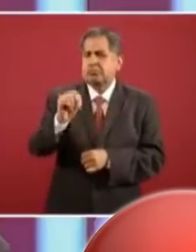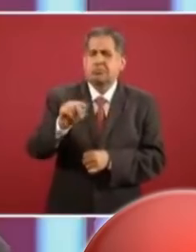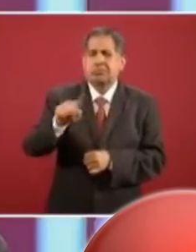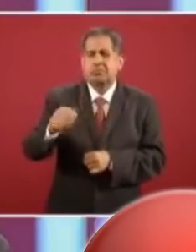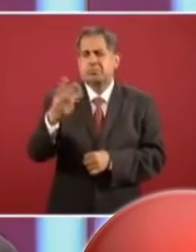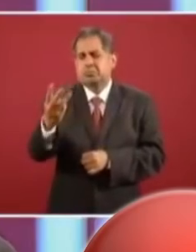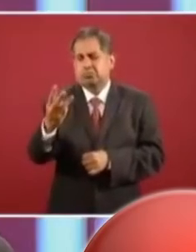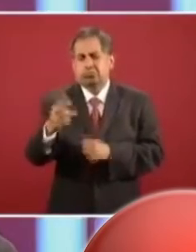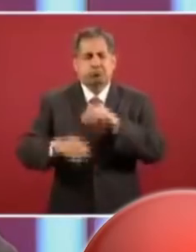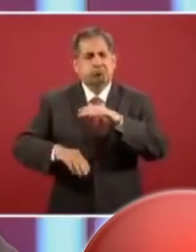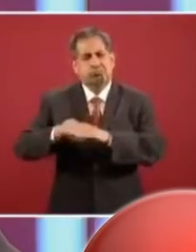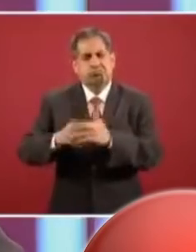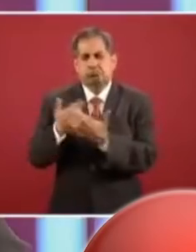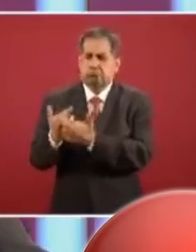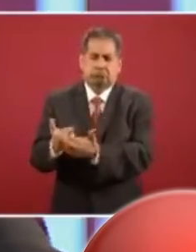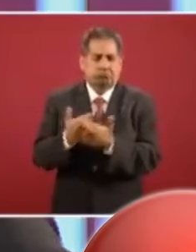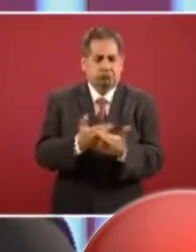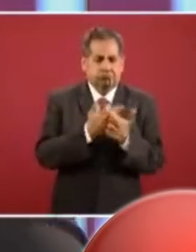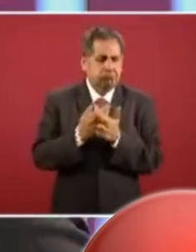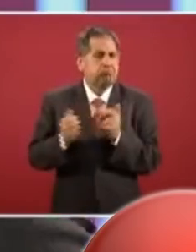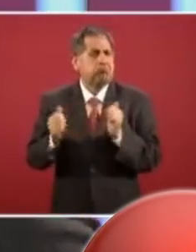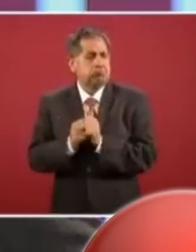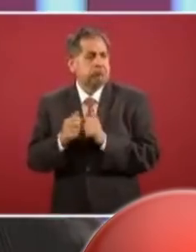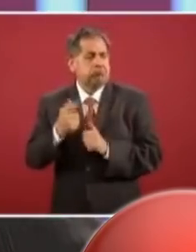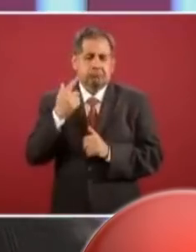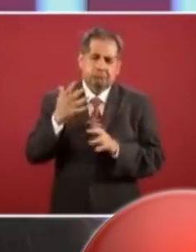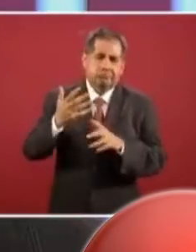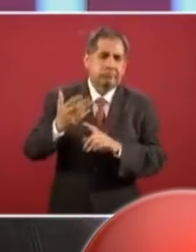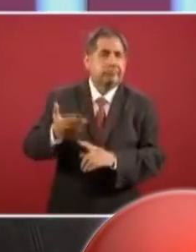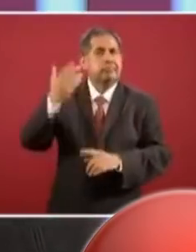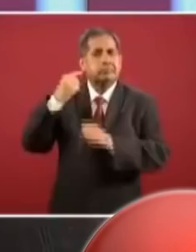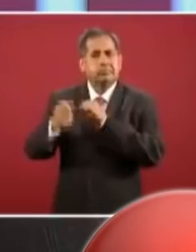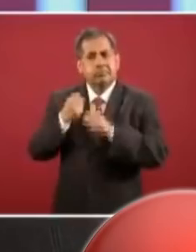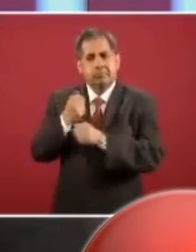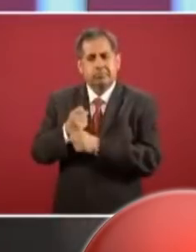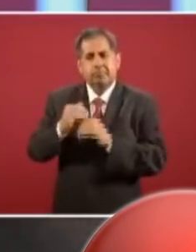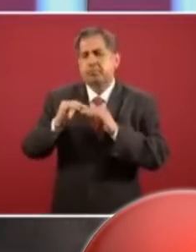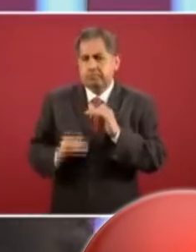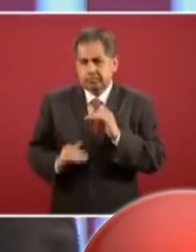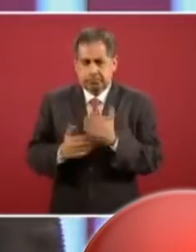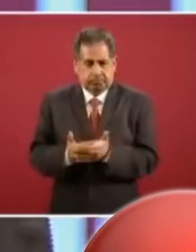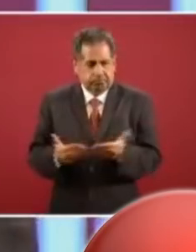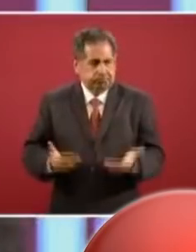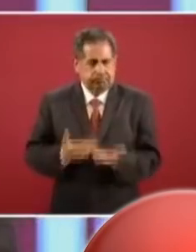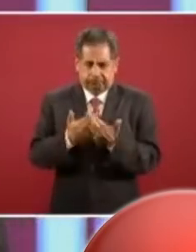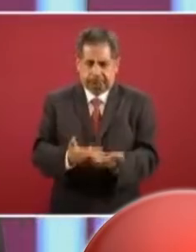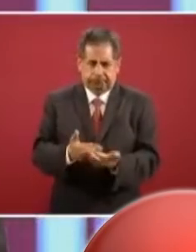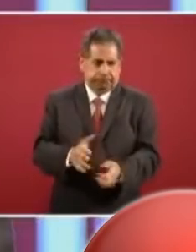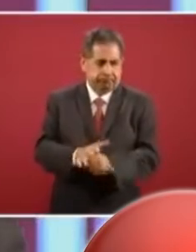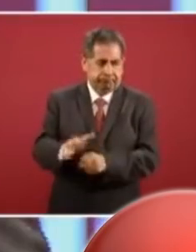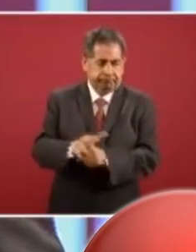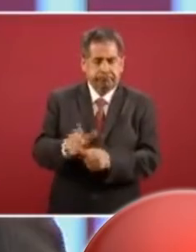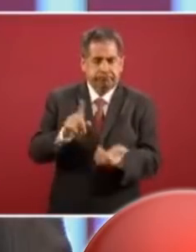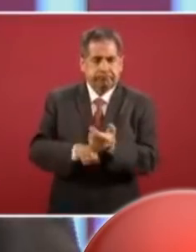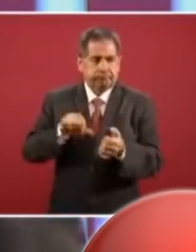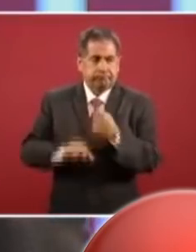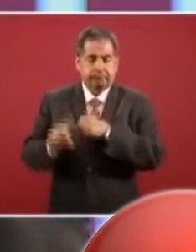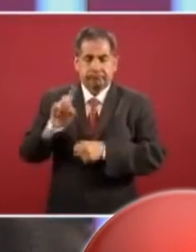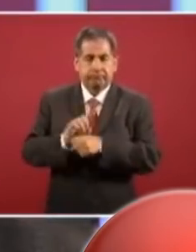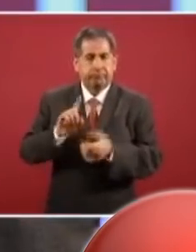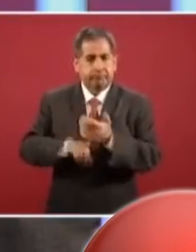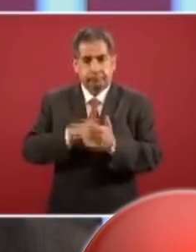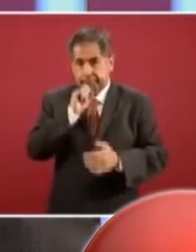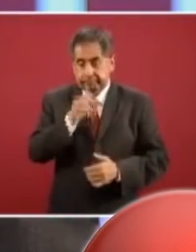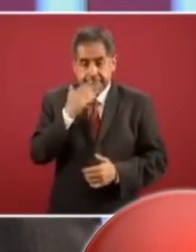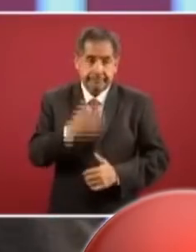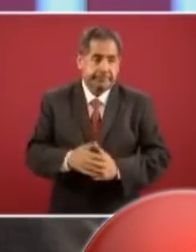99.3 de su almacenamiento comparado con un año promedio al corte del día de hoy. Decir